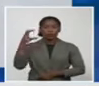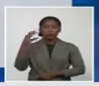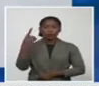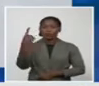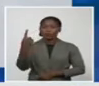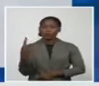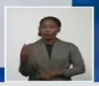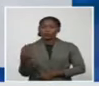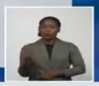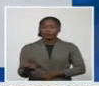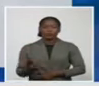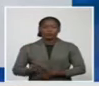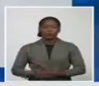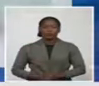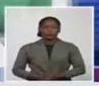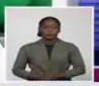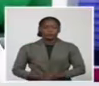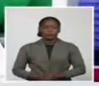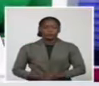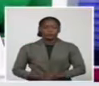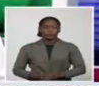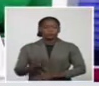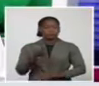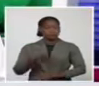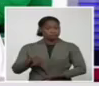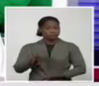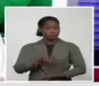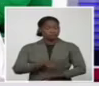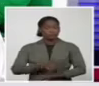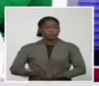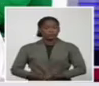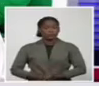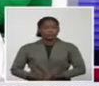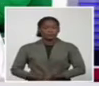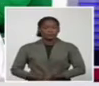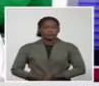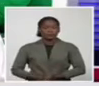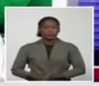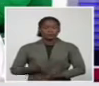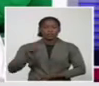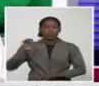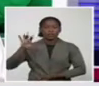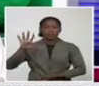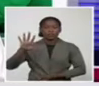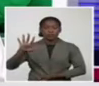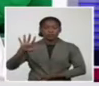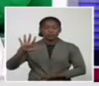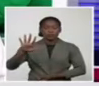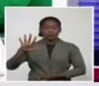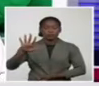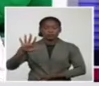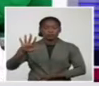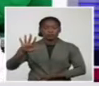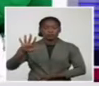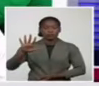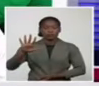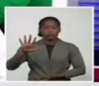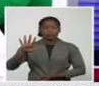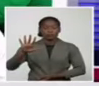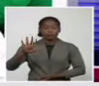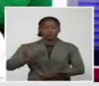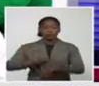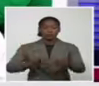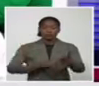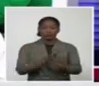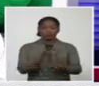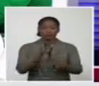uno. Ayer se diagnosticaron también 5 casos, 5 personas con COVID-19